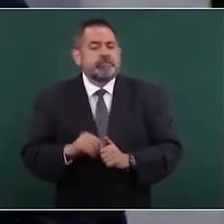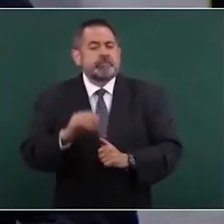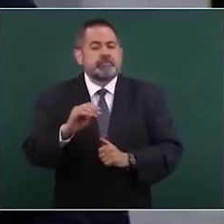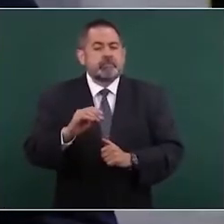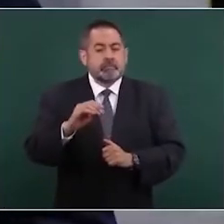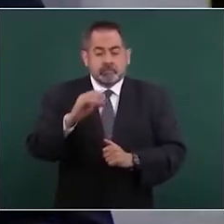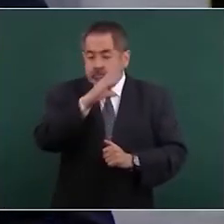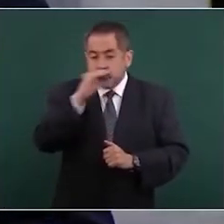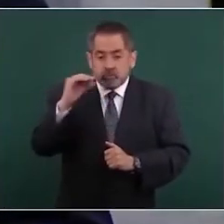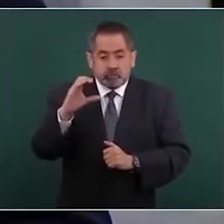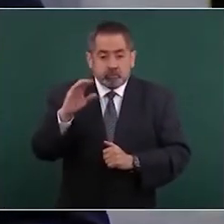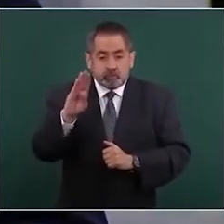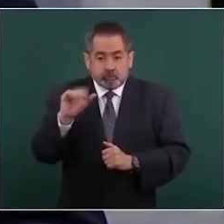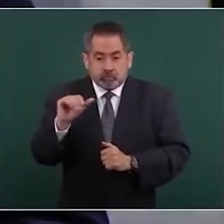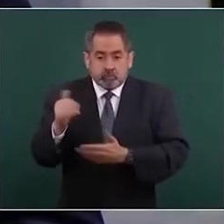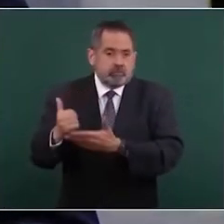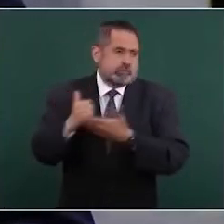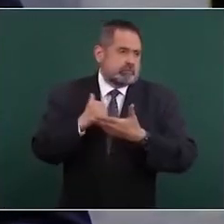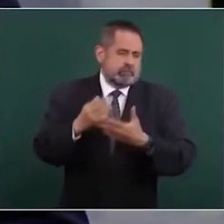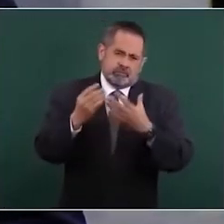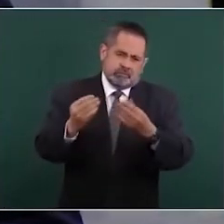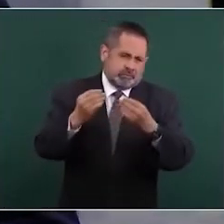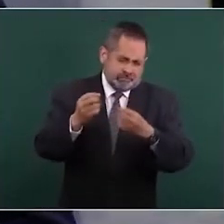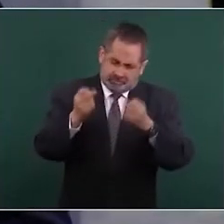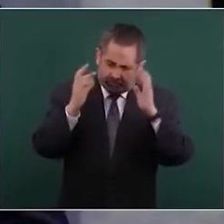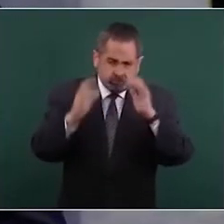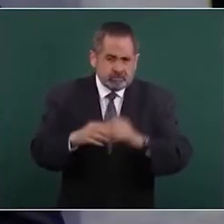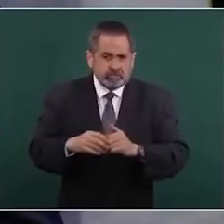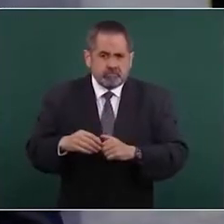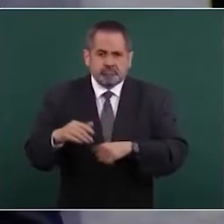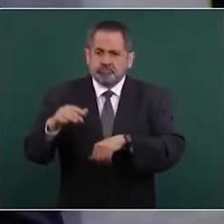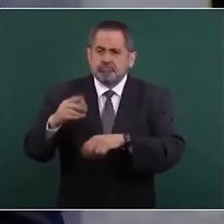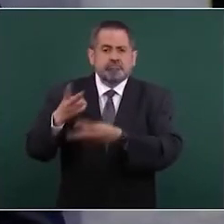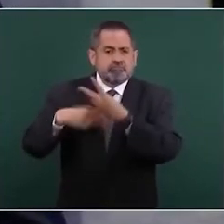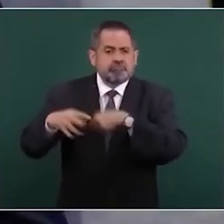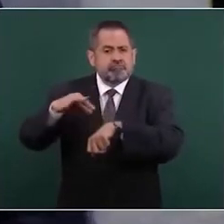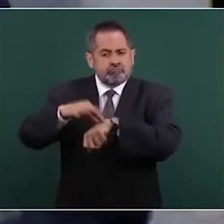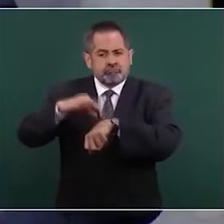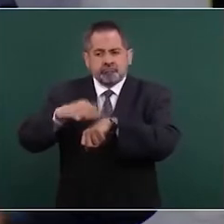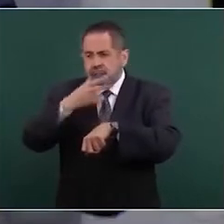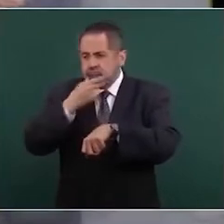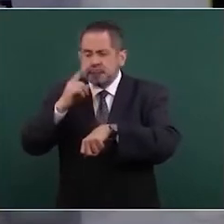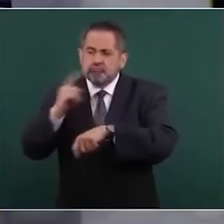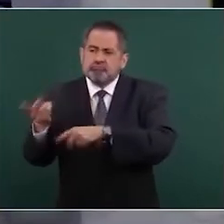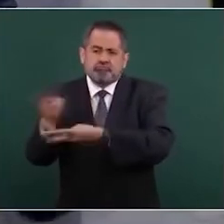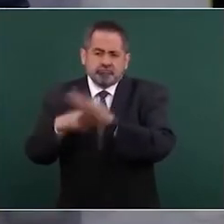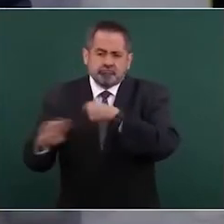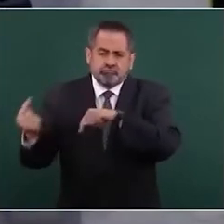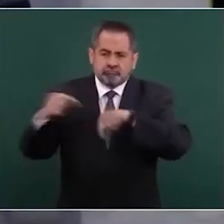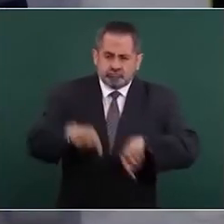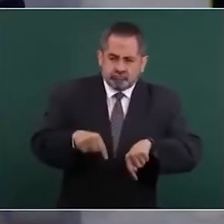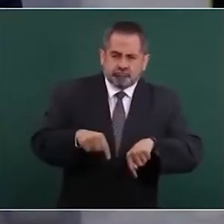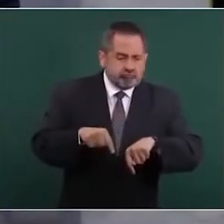Cuba nos ayudó mucho con médicos. Esta última